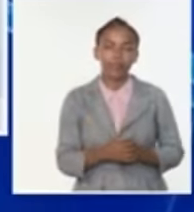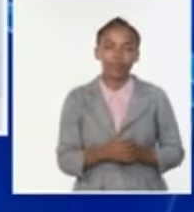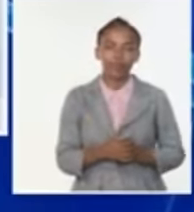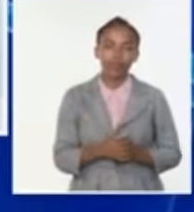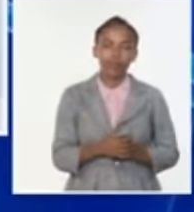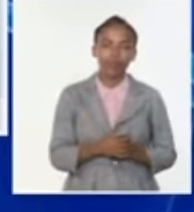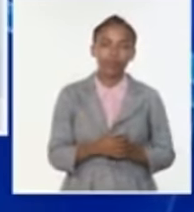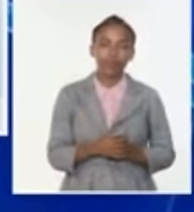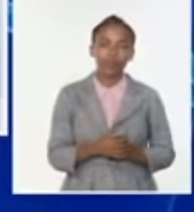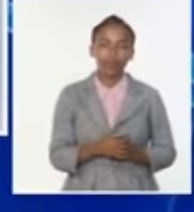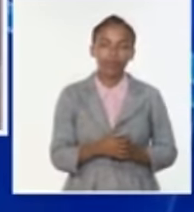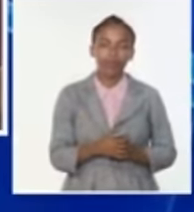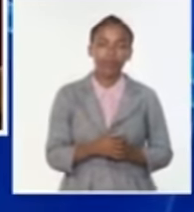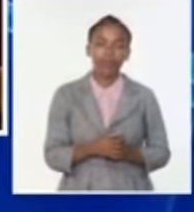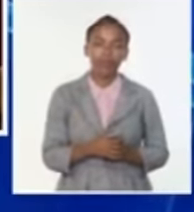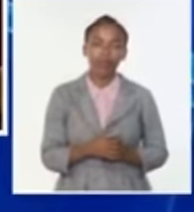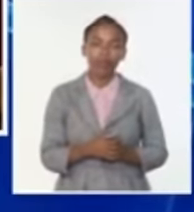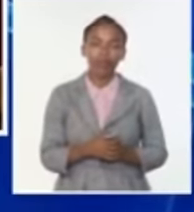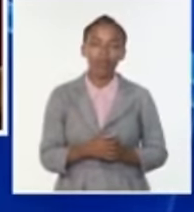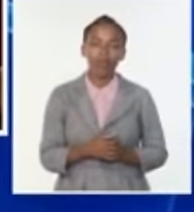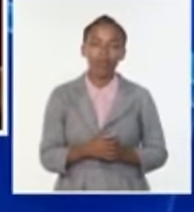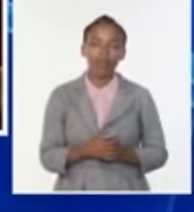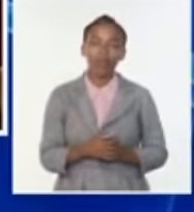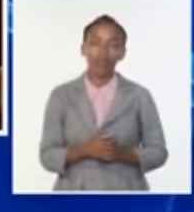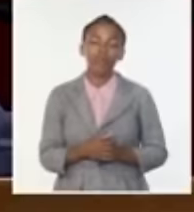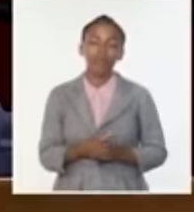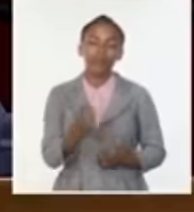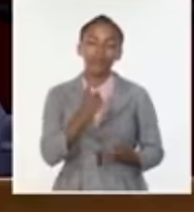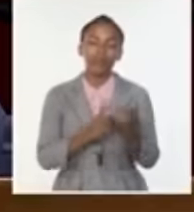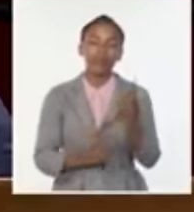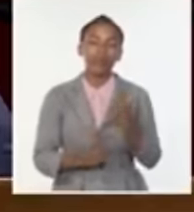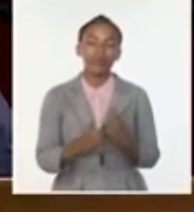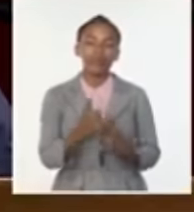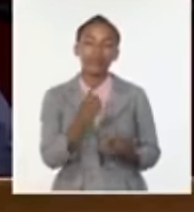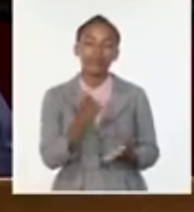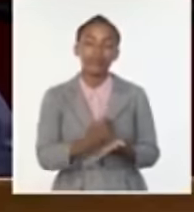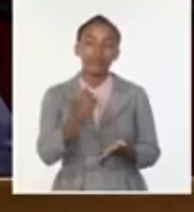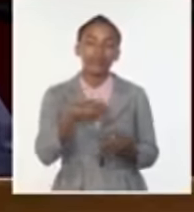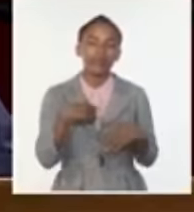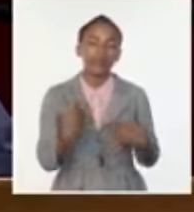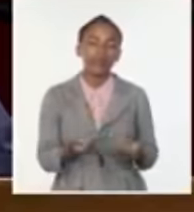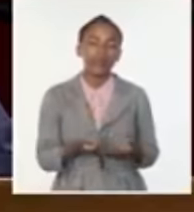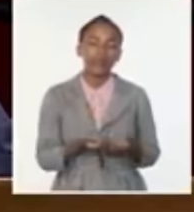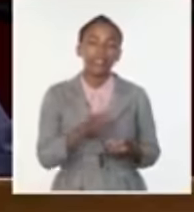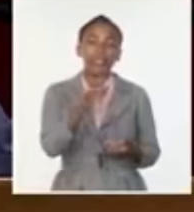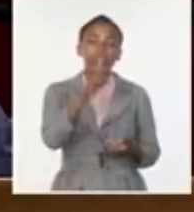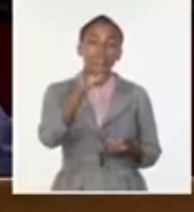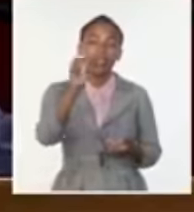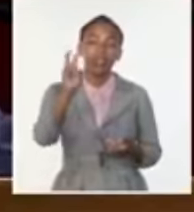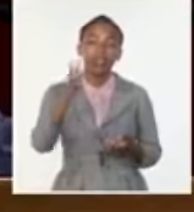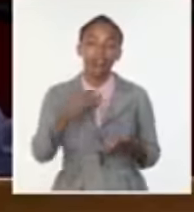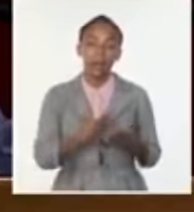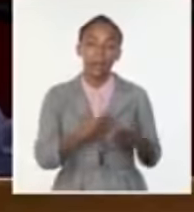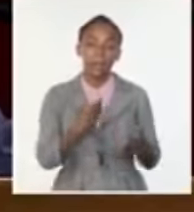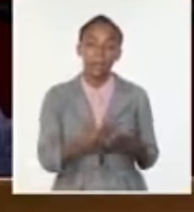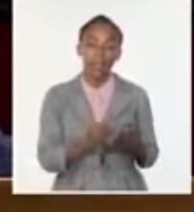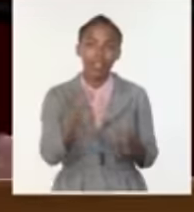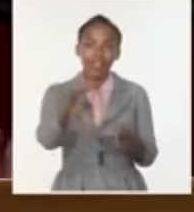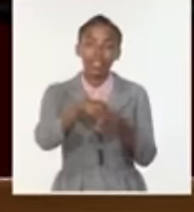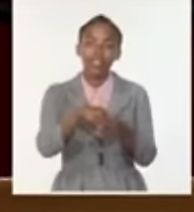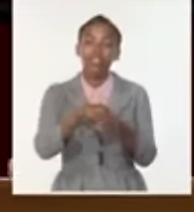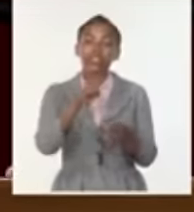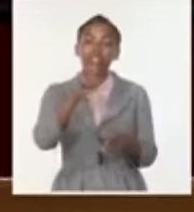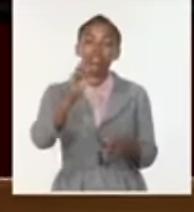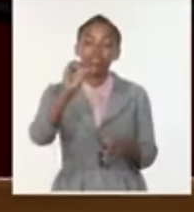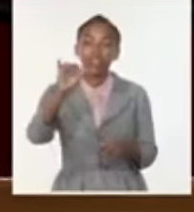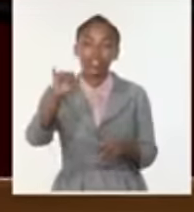se han traspasado o autorizado ya a traspasar 112 empresas en 106 municipios que